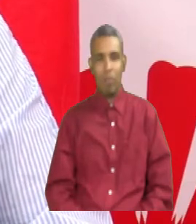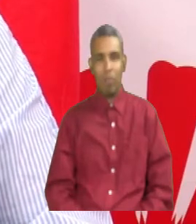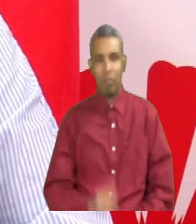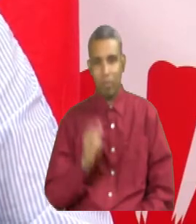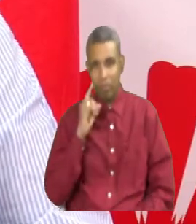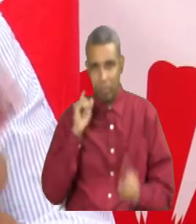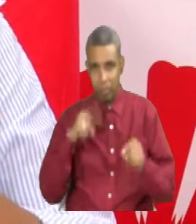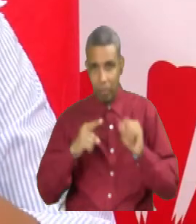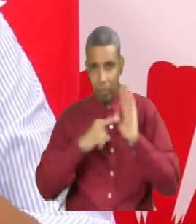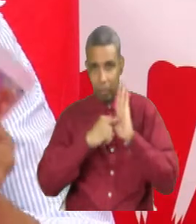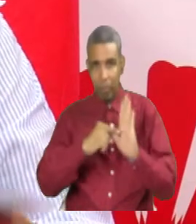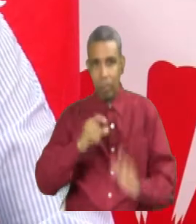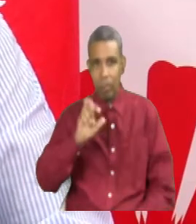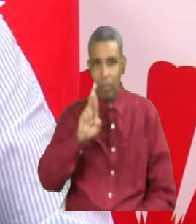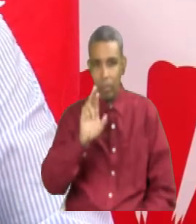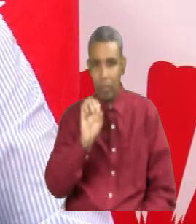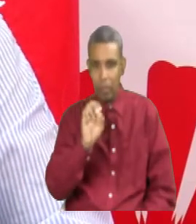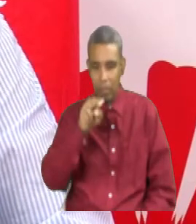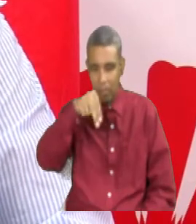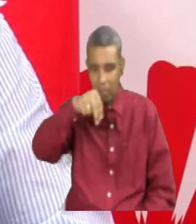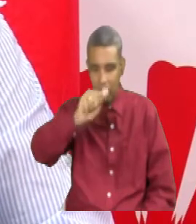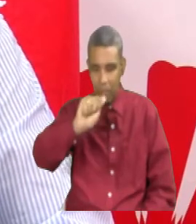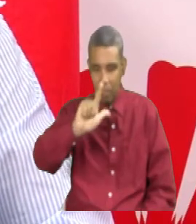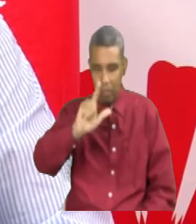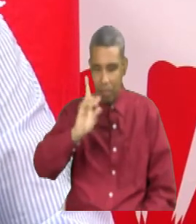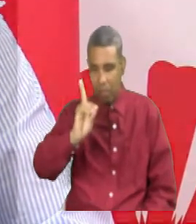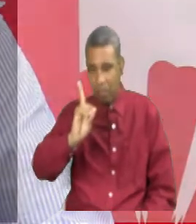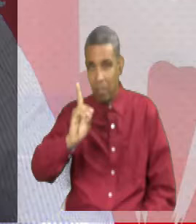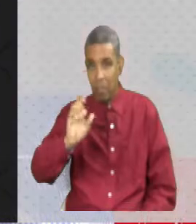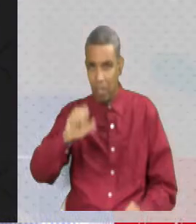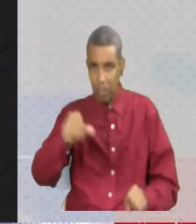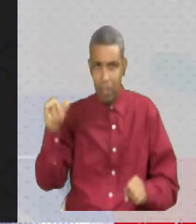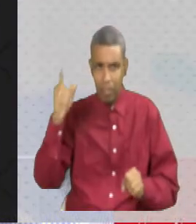Rodríguez, decorador. A él lo pueden contactar al